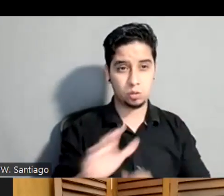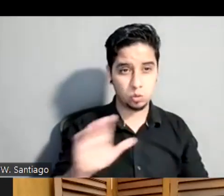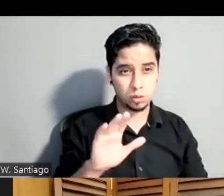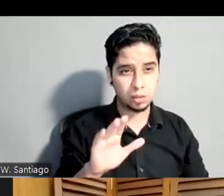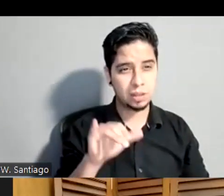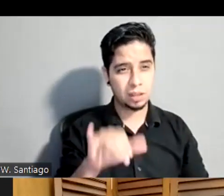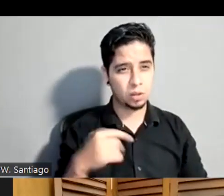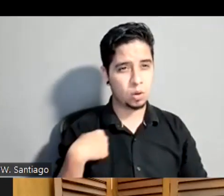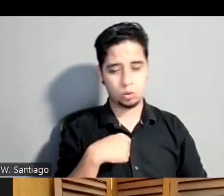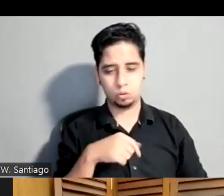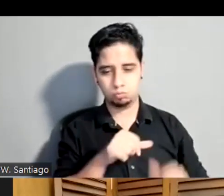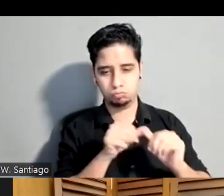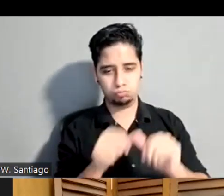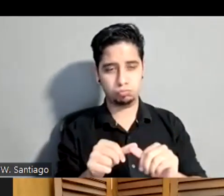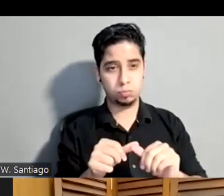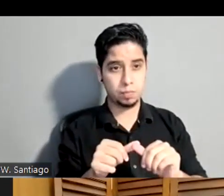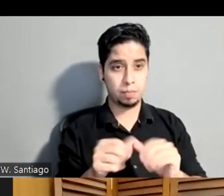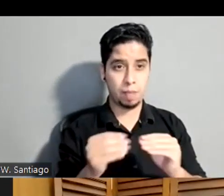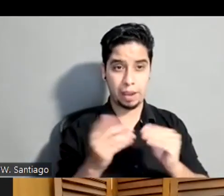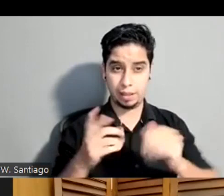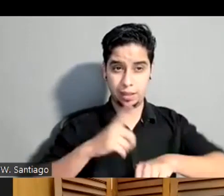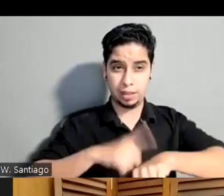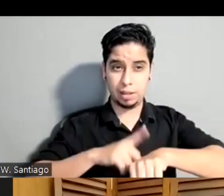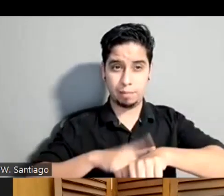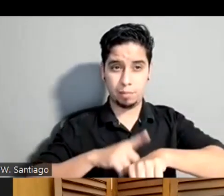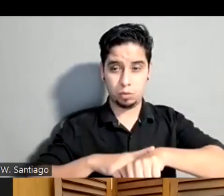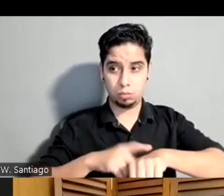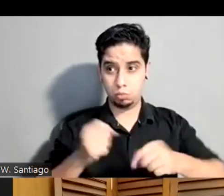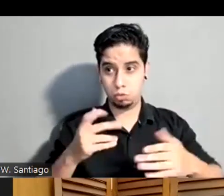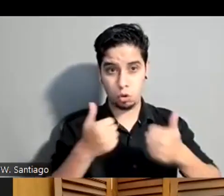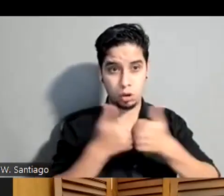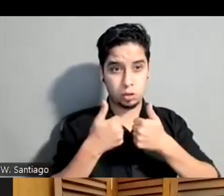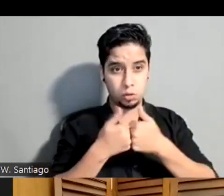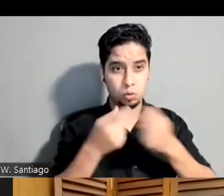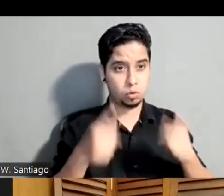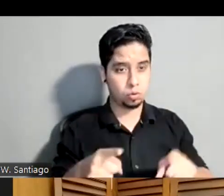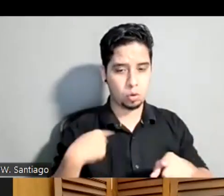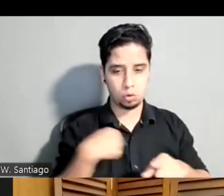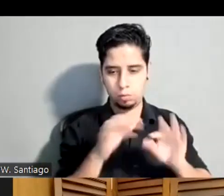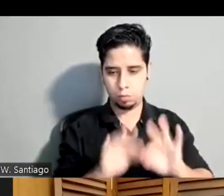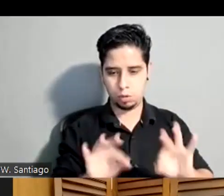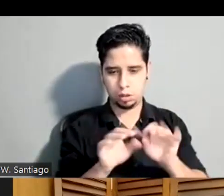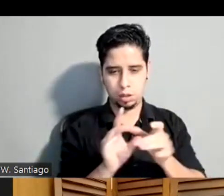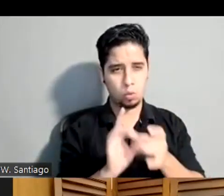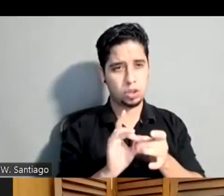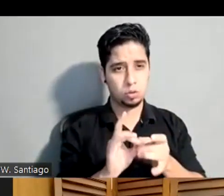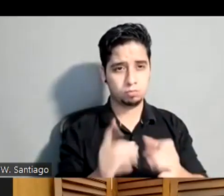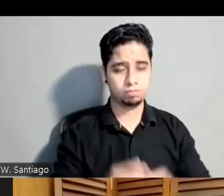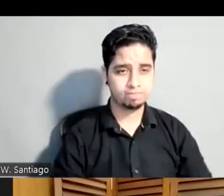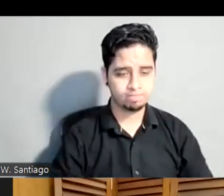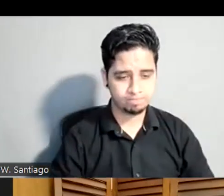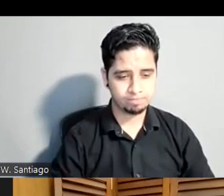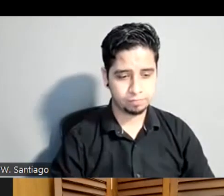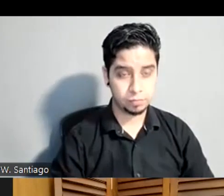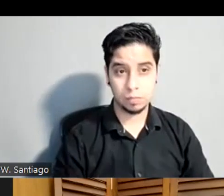que mantenernos, sobre todo en este, en esta época, ¿verdad?, de retos. Tenemos que estar más unidos que nunca. Y ya, si algo